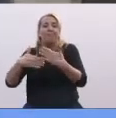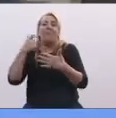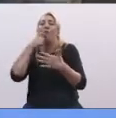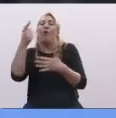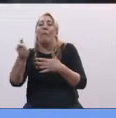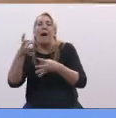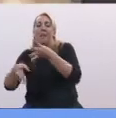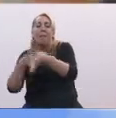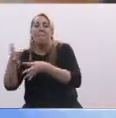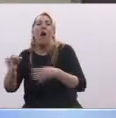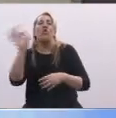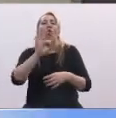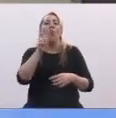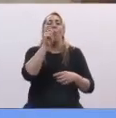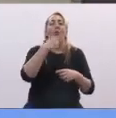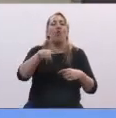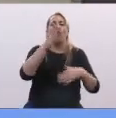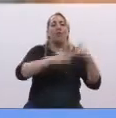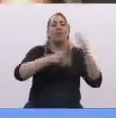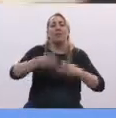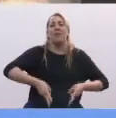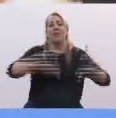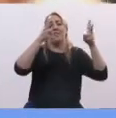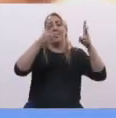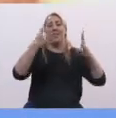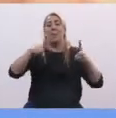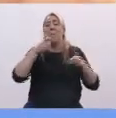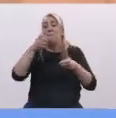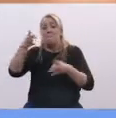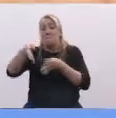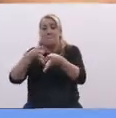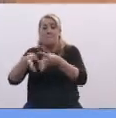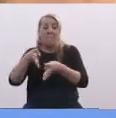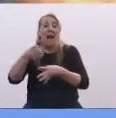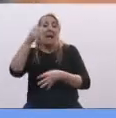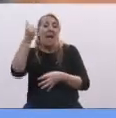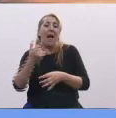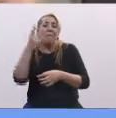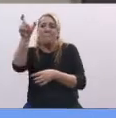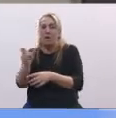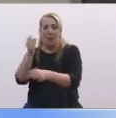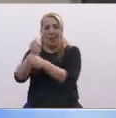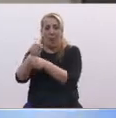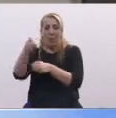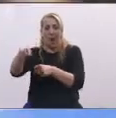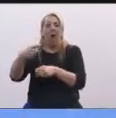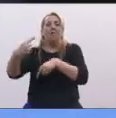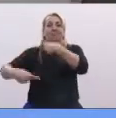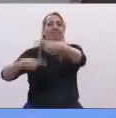máquina, cuando estaba haciendo el edificio. Después esa máquina iba a tener un trabajador. Ese trabajador también seguía generando